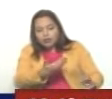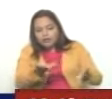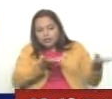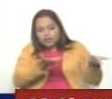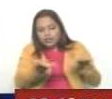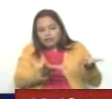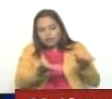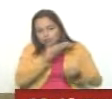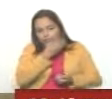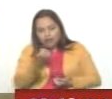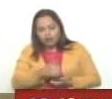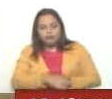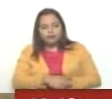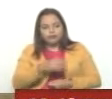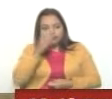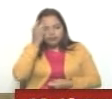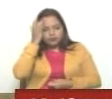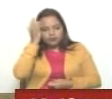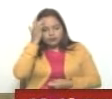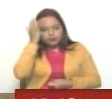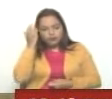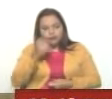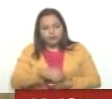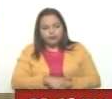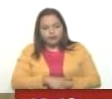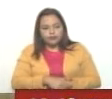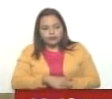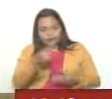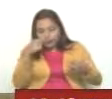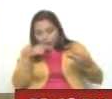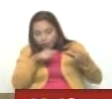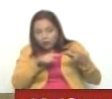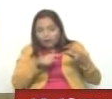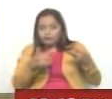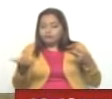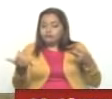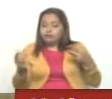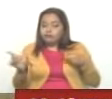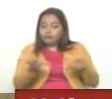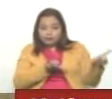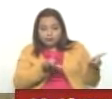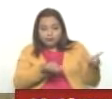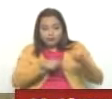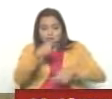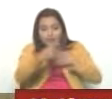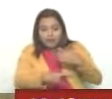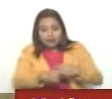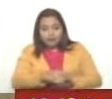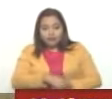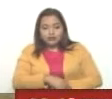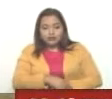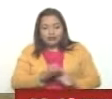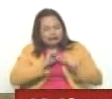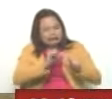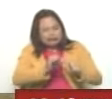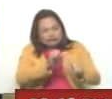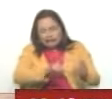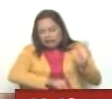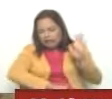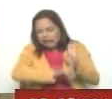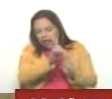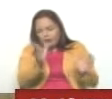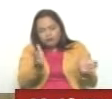servicio como tal. Otra de las cosas, ya tenemos un plan de continuar desarrollando y lograr